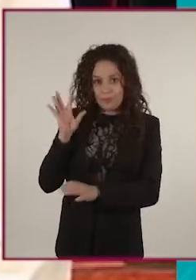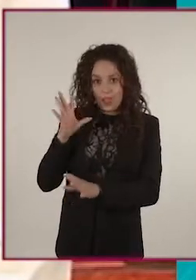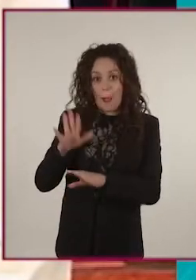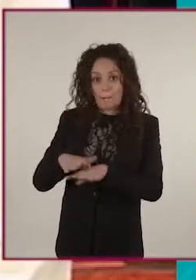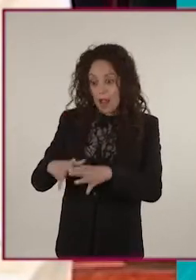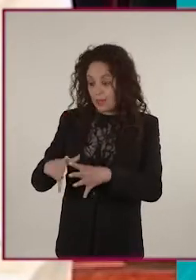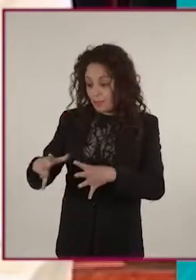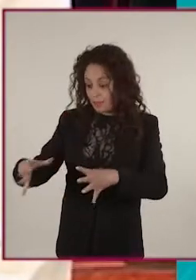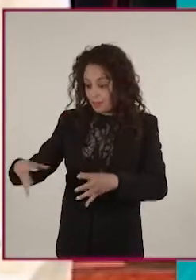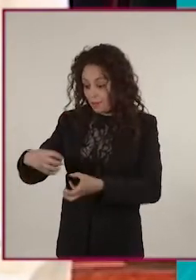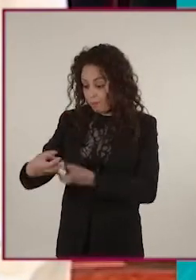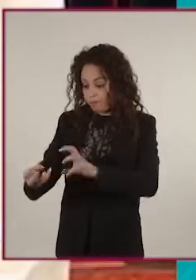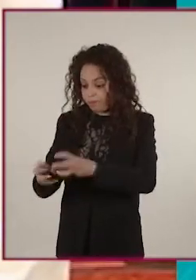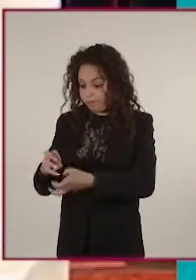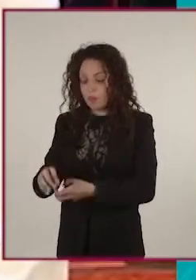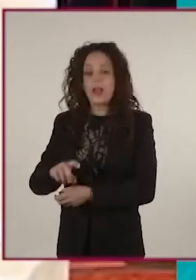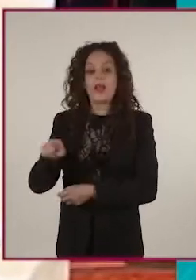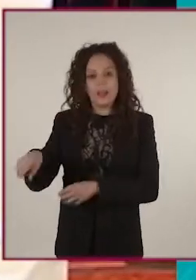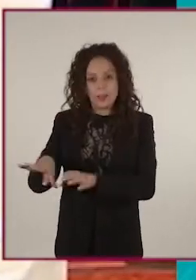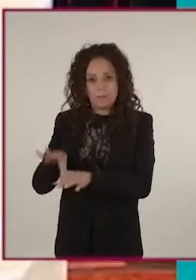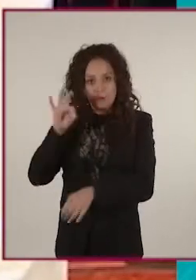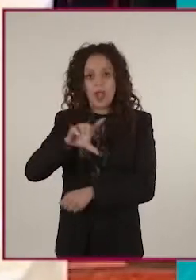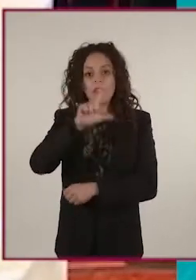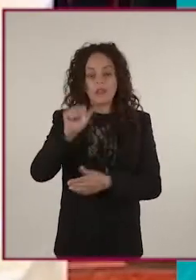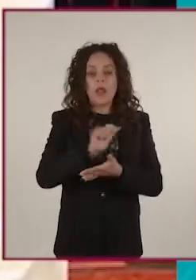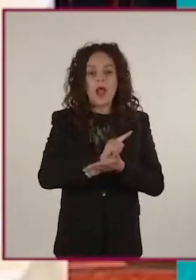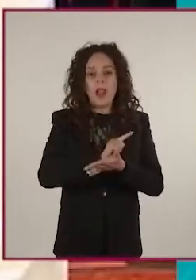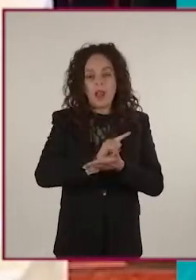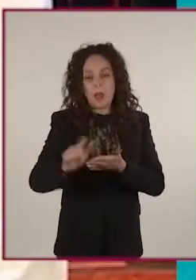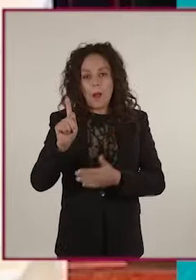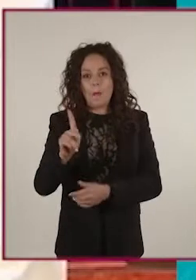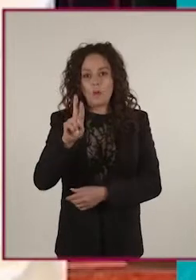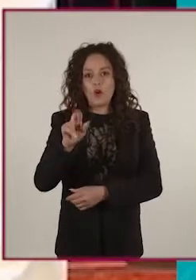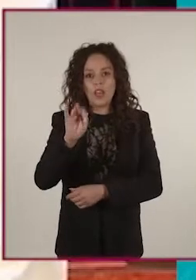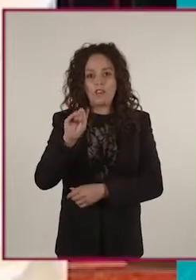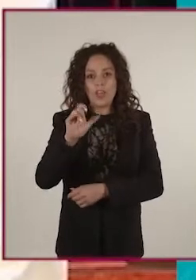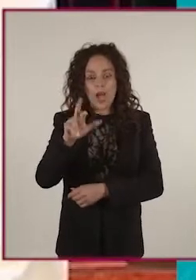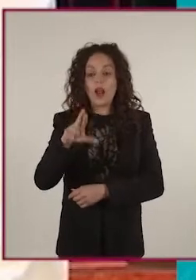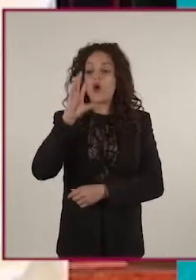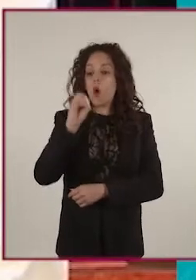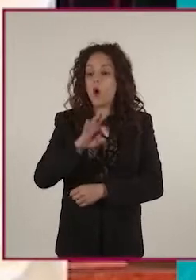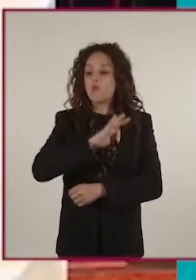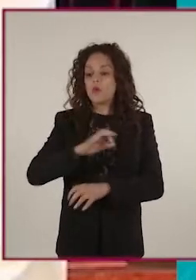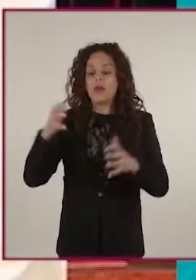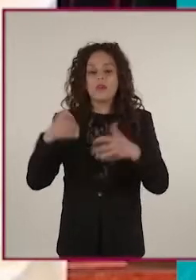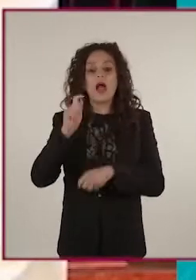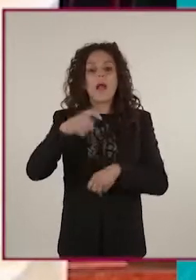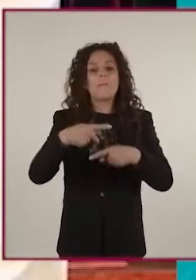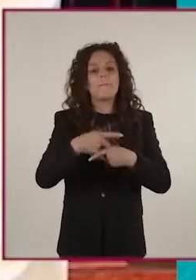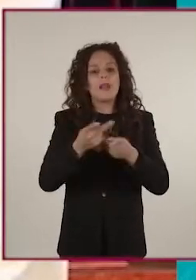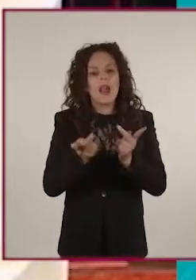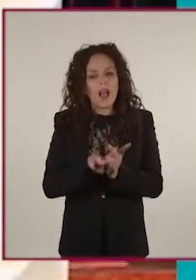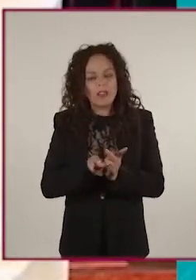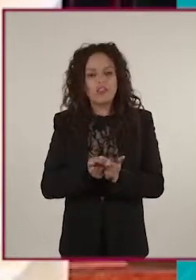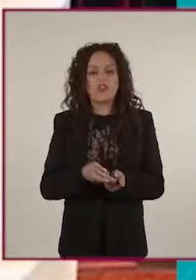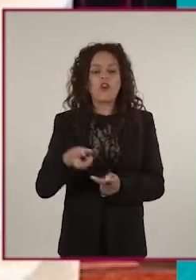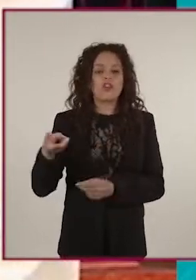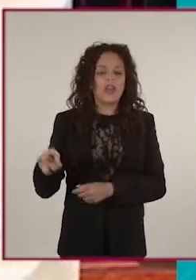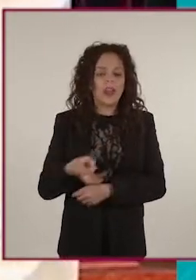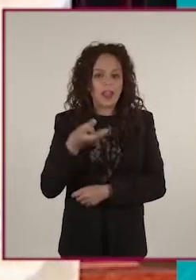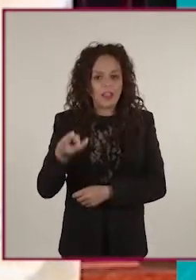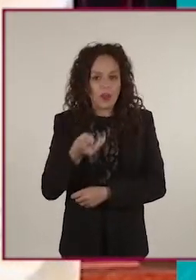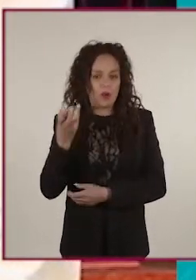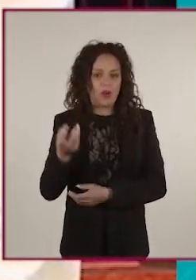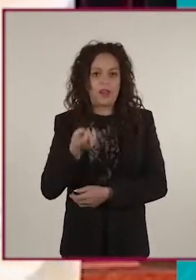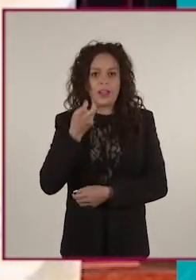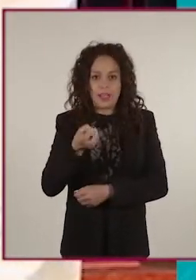y purificarlo, y ya después con ese podemos fabricar, por ejemplo, tenedores desechables, platos desechables, que van a